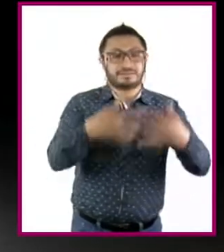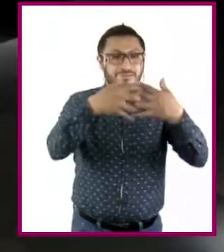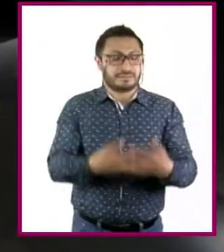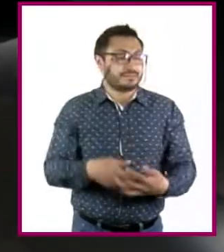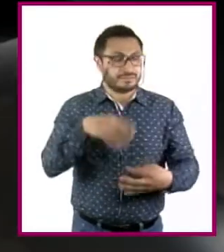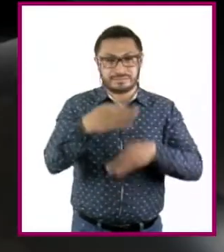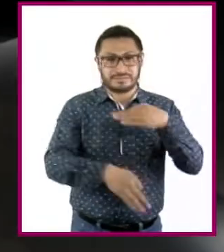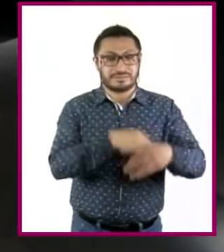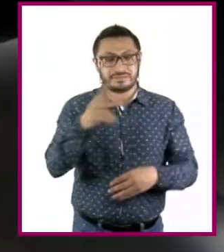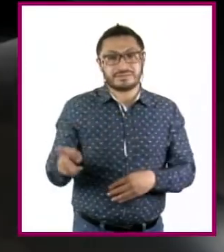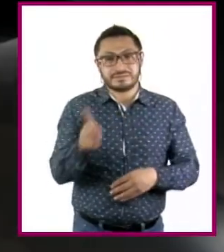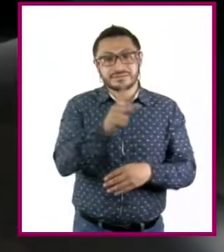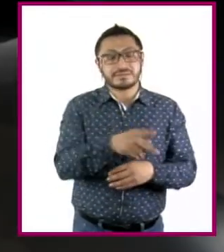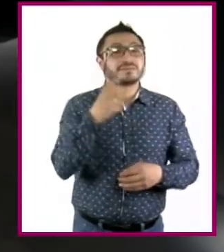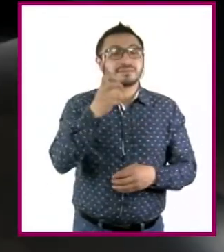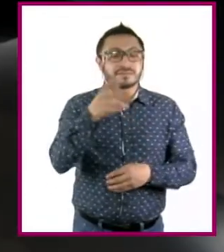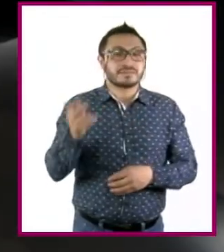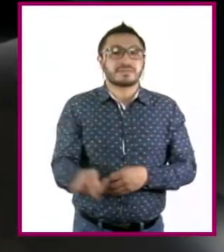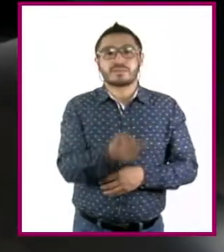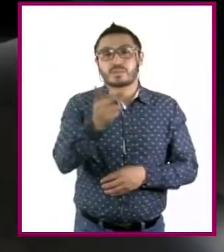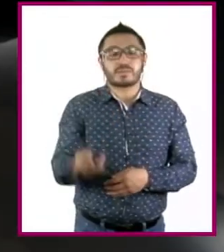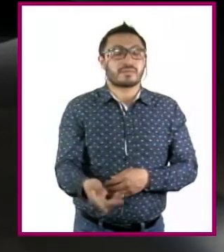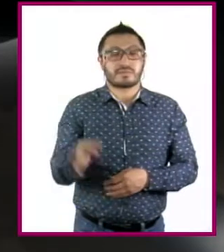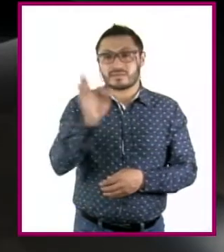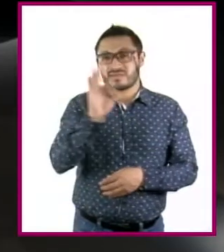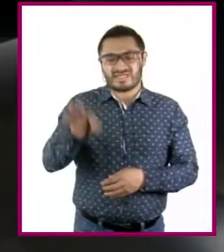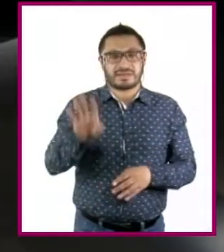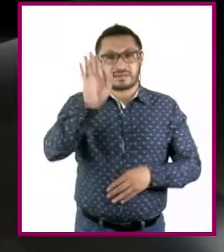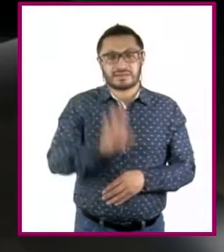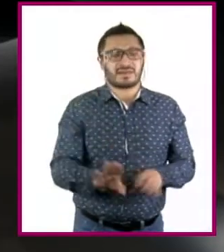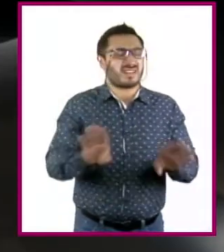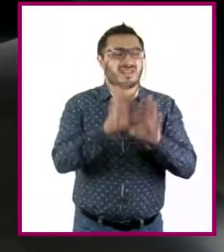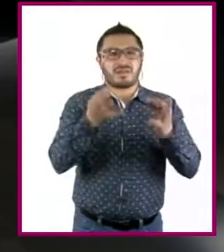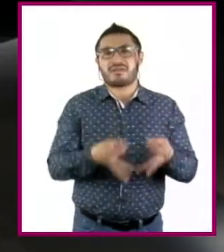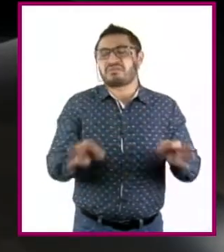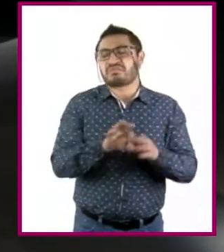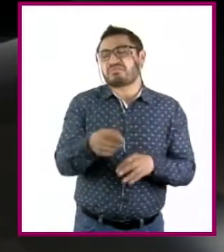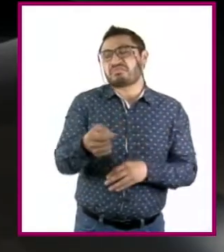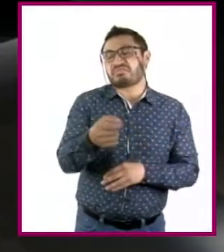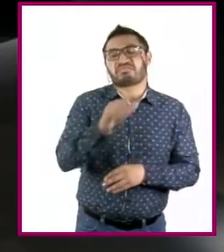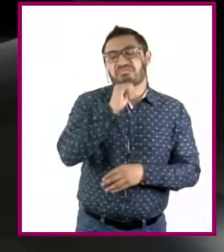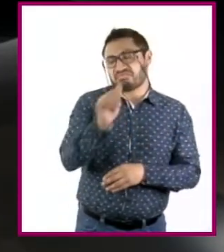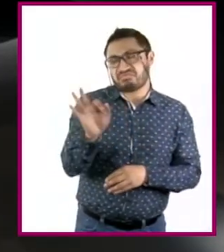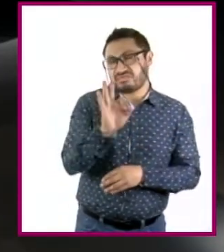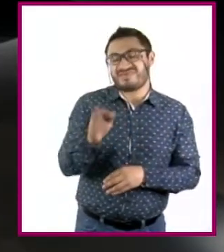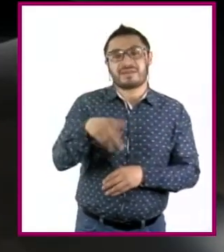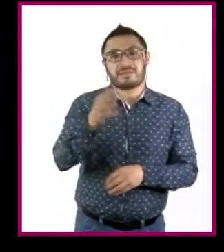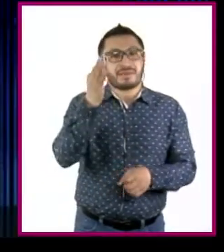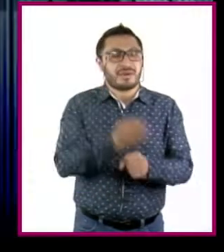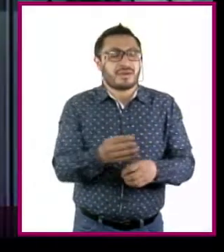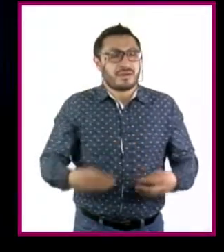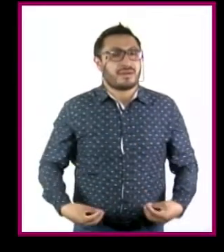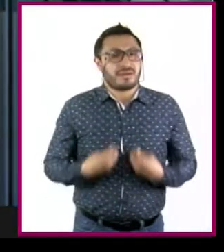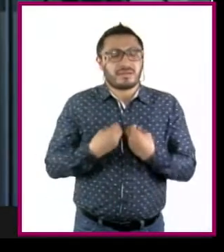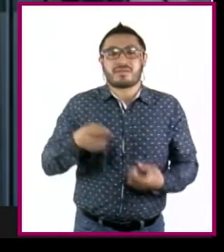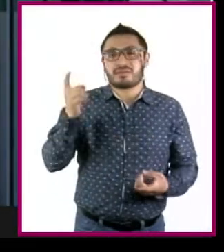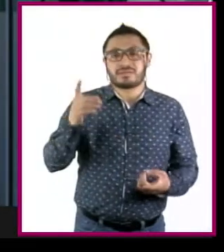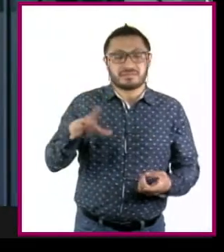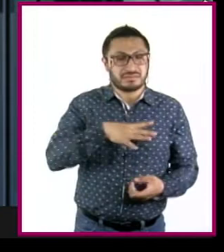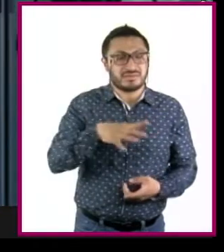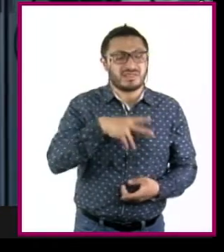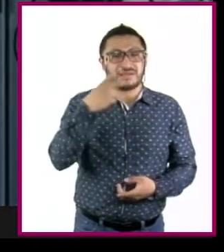inteligentes. Esta pregunta puede parecernos poco relevante, pero en el presente en el que vivimos, donde hay de